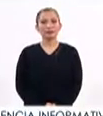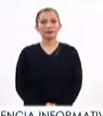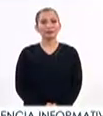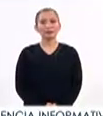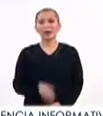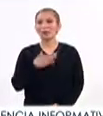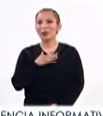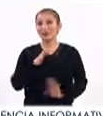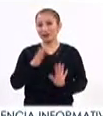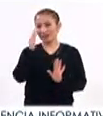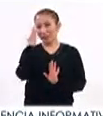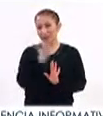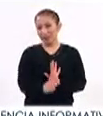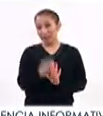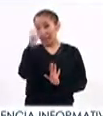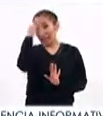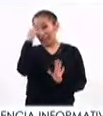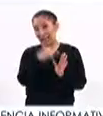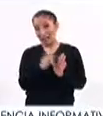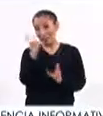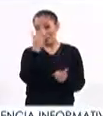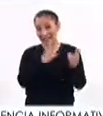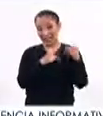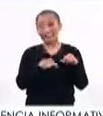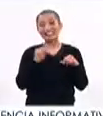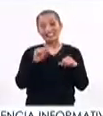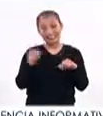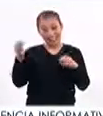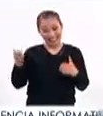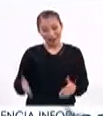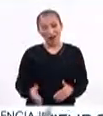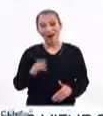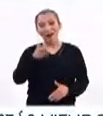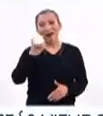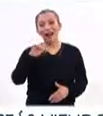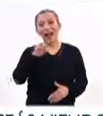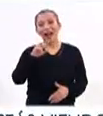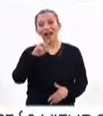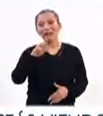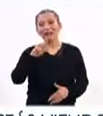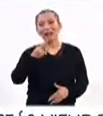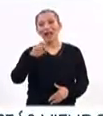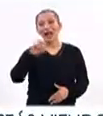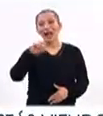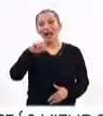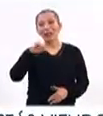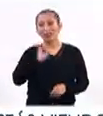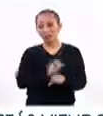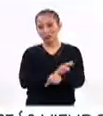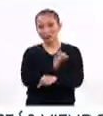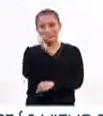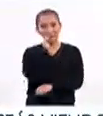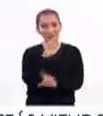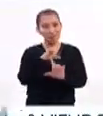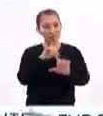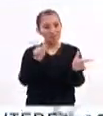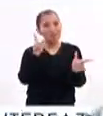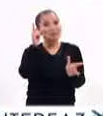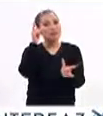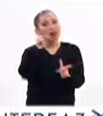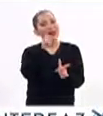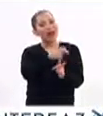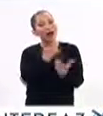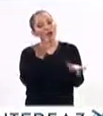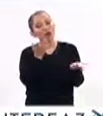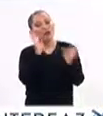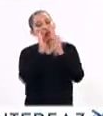Y bueno, ya sabemos que creían que no iba a llegar, pero sí llegó Javier Alanda. Ya estamos listos, emocionadísimos como siempre, de que